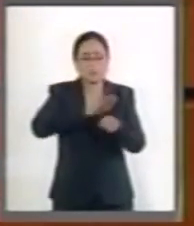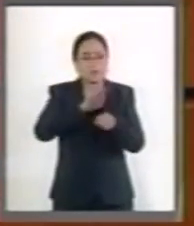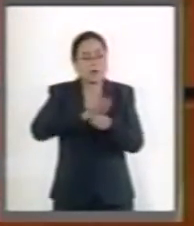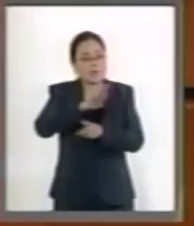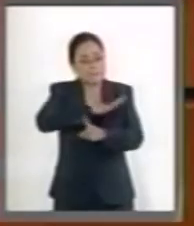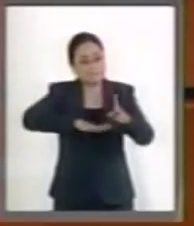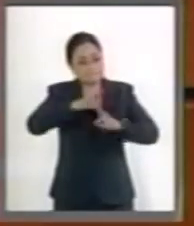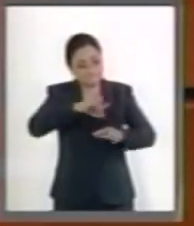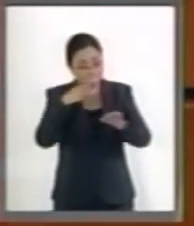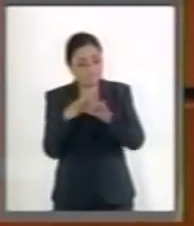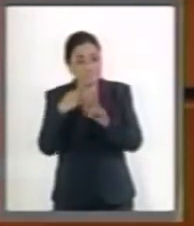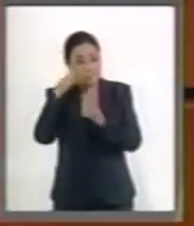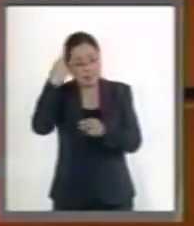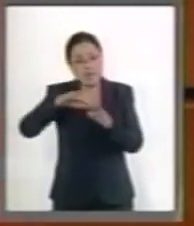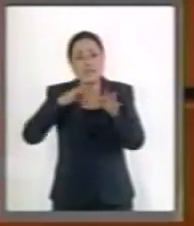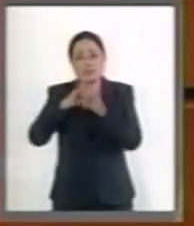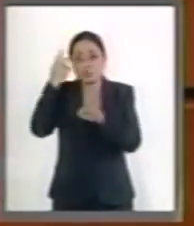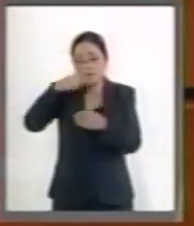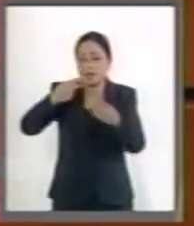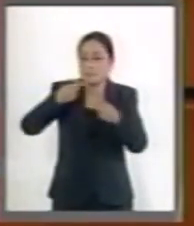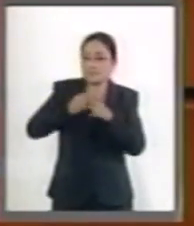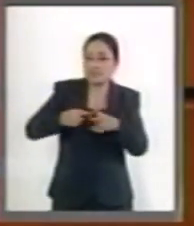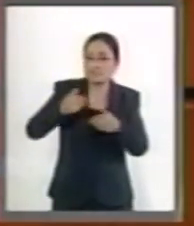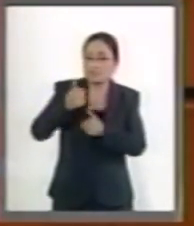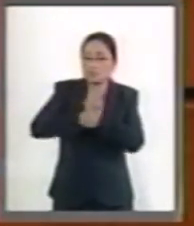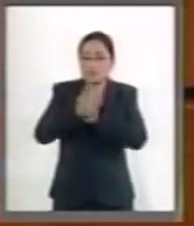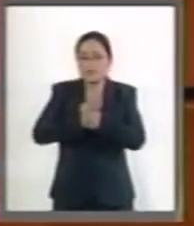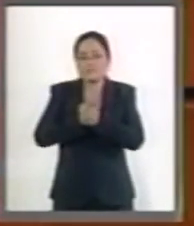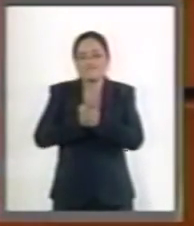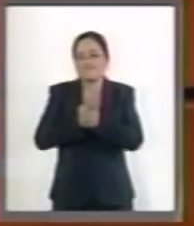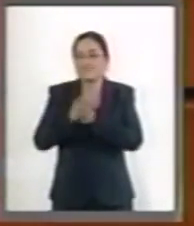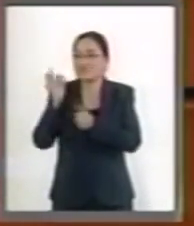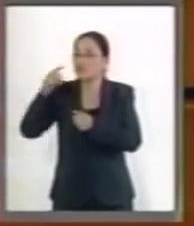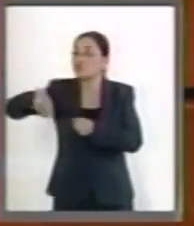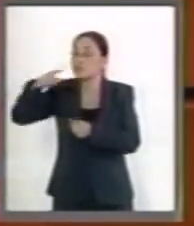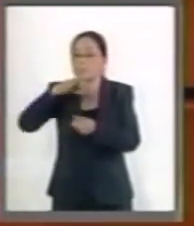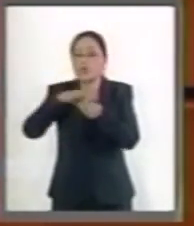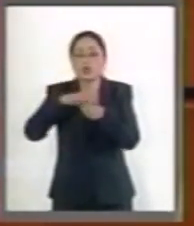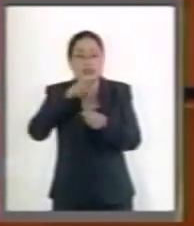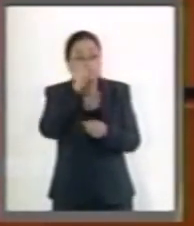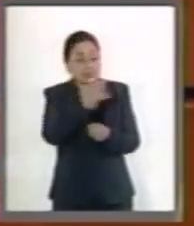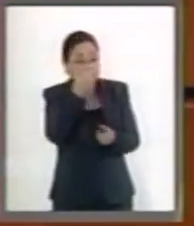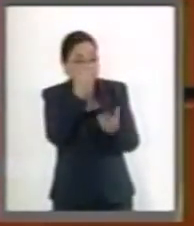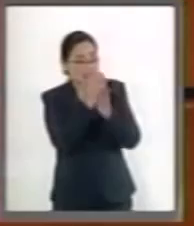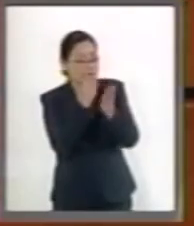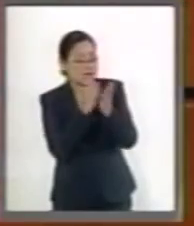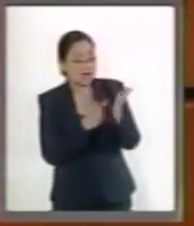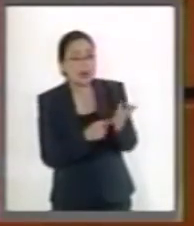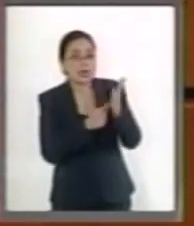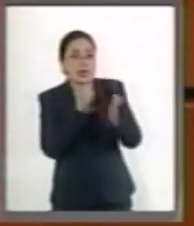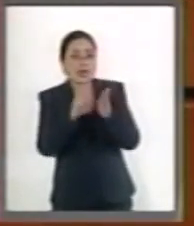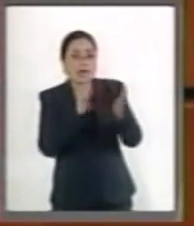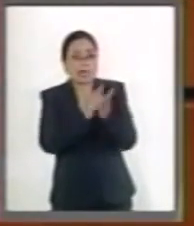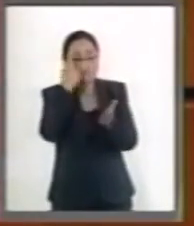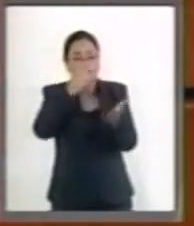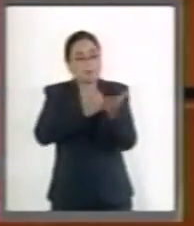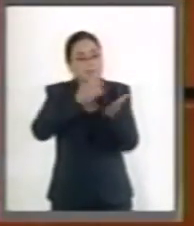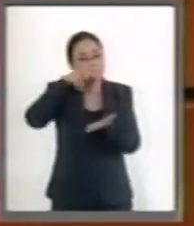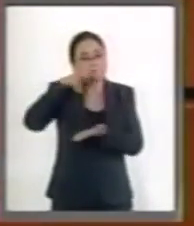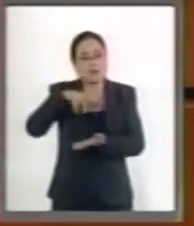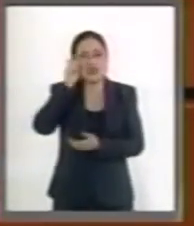condiciones de competencia. Se le busca dar la vuelta y quienes voten a favor de esta ley de ingresos